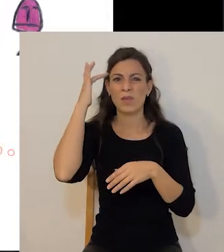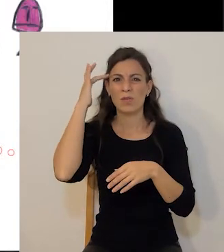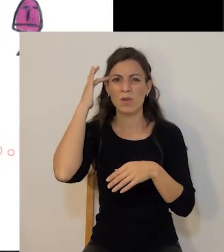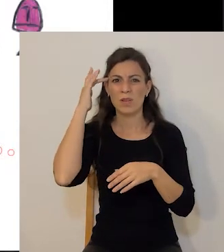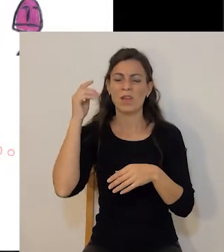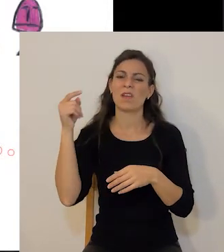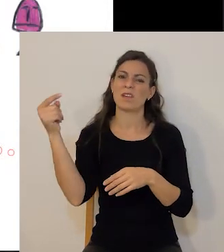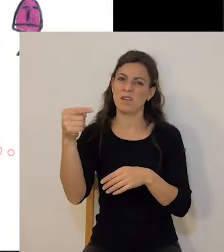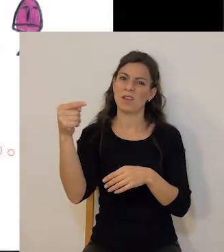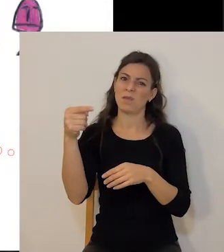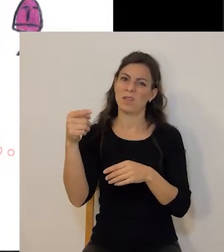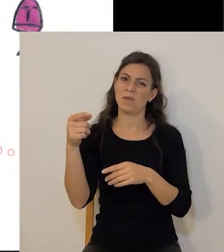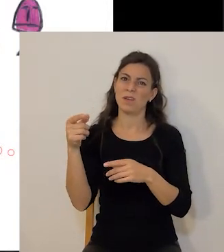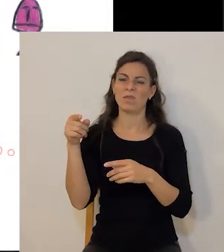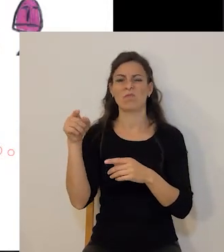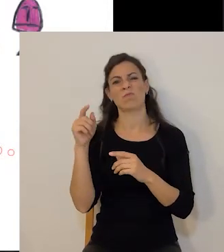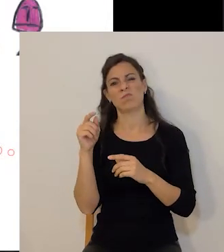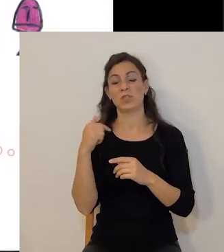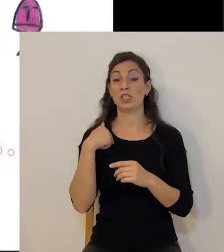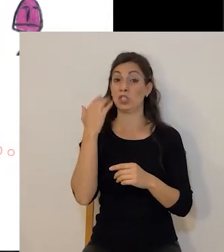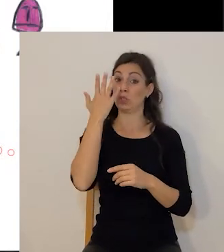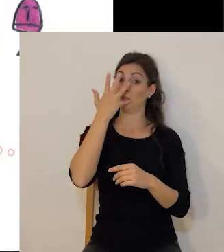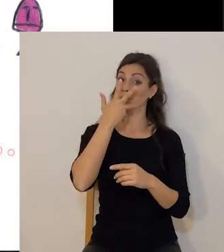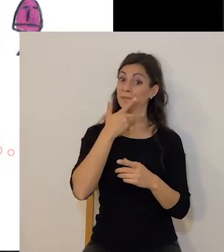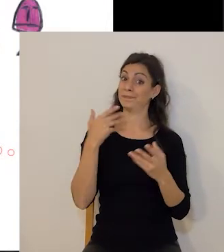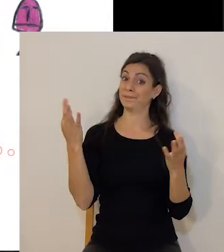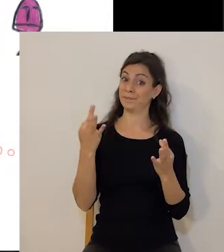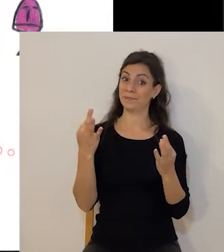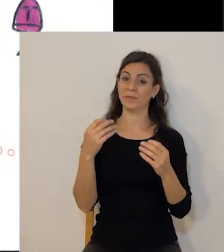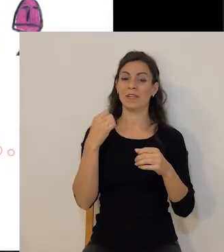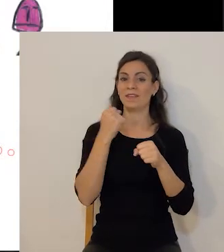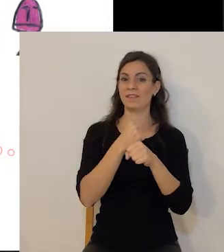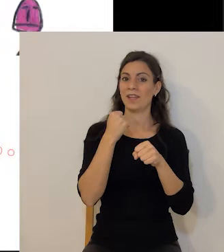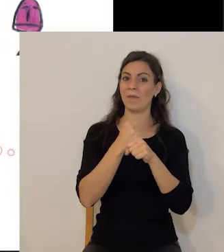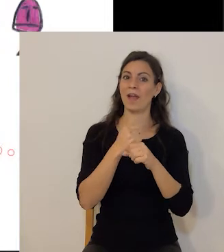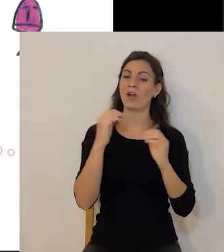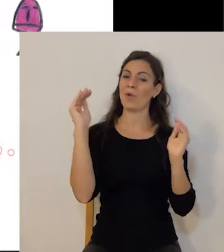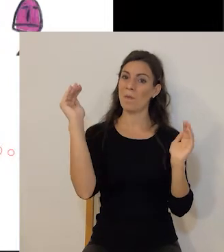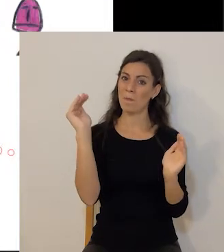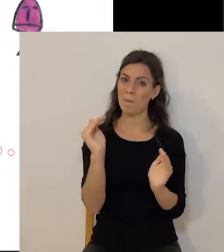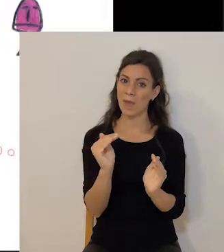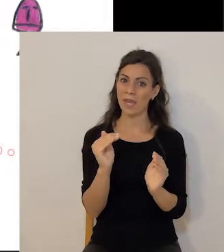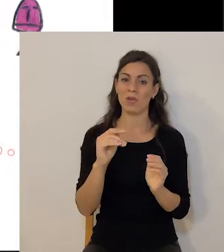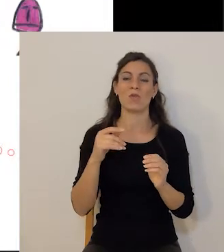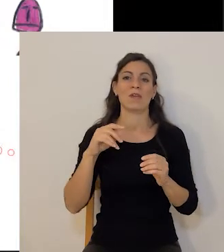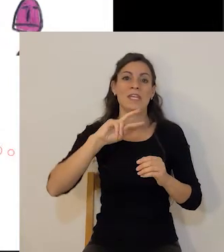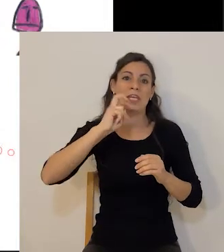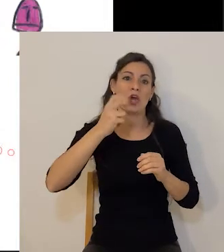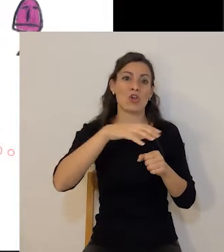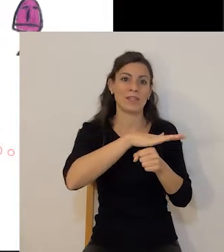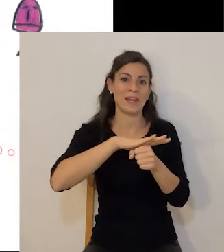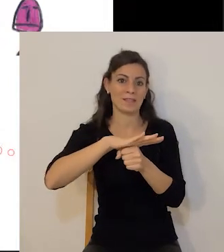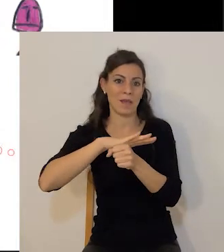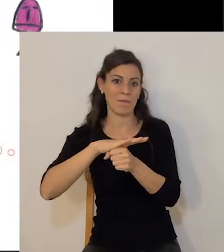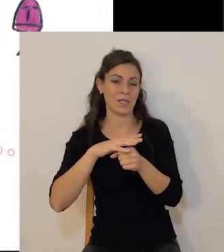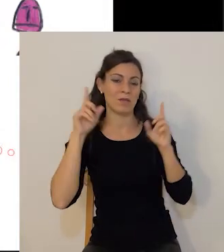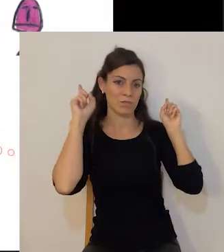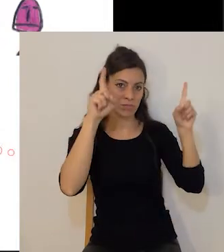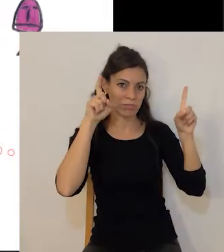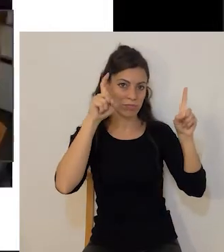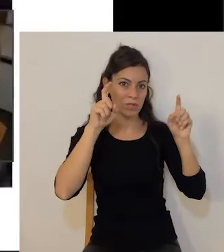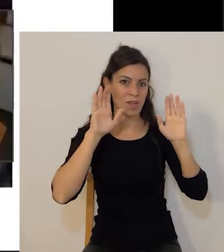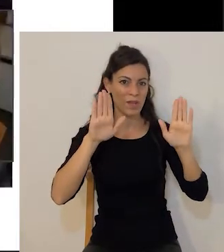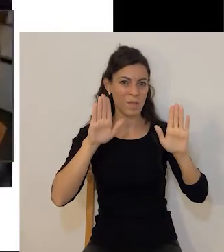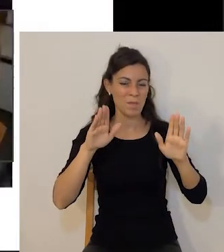nociva para ellos. Entonces yo prefiero que sea menos trabajo o que tenga relación con otras áreas, pero que realmente